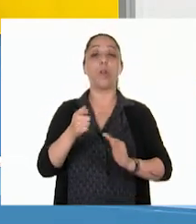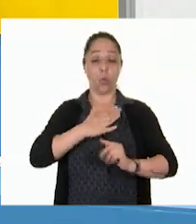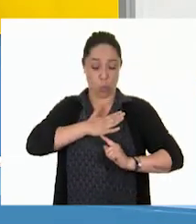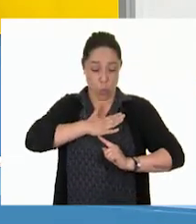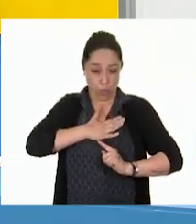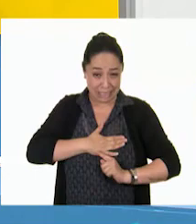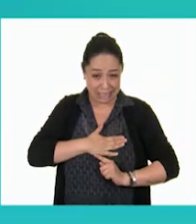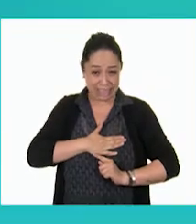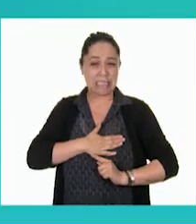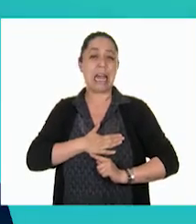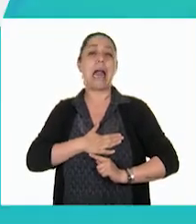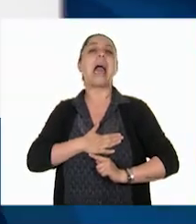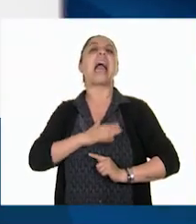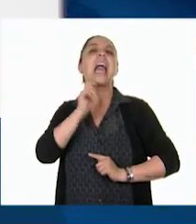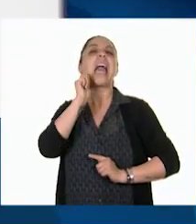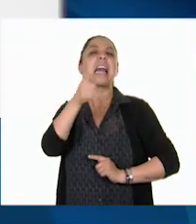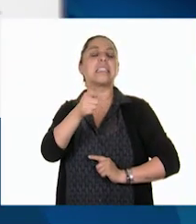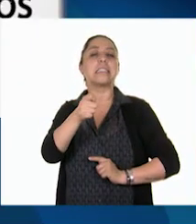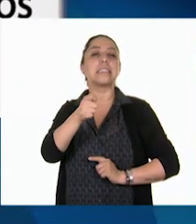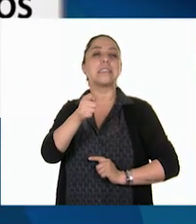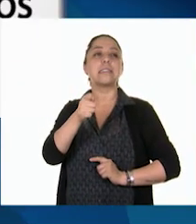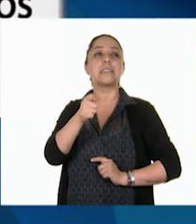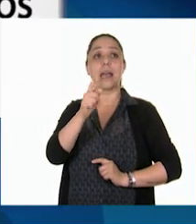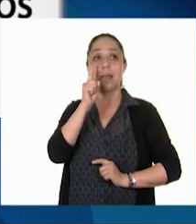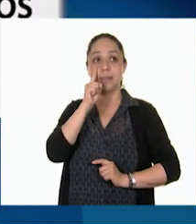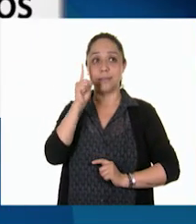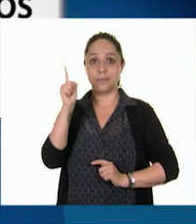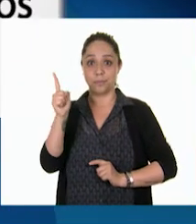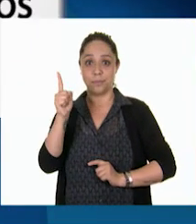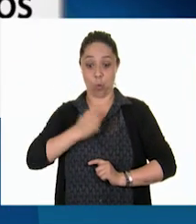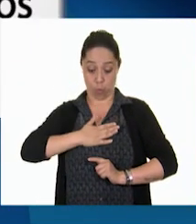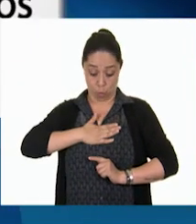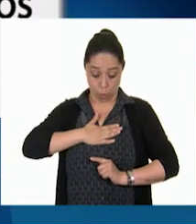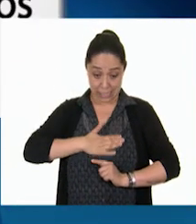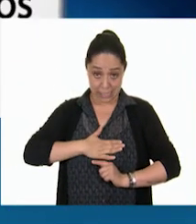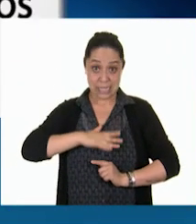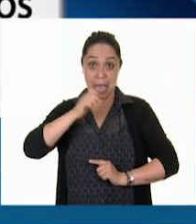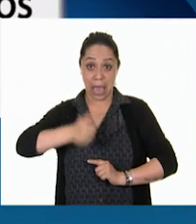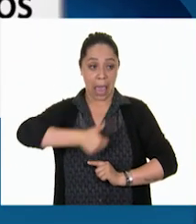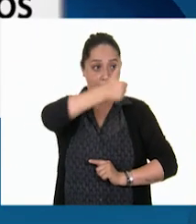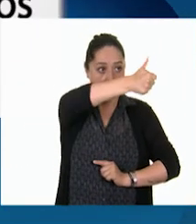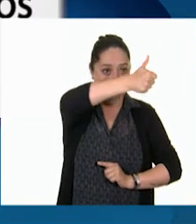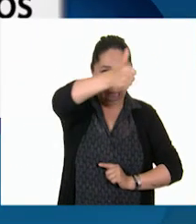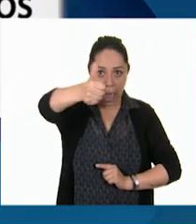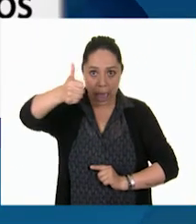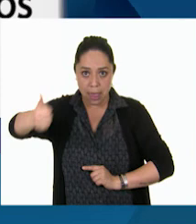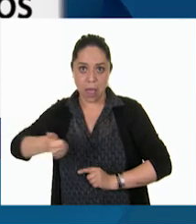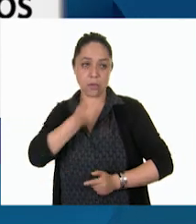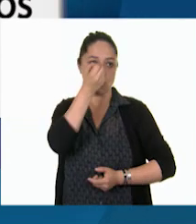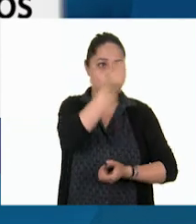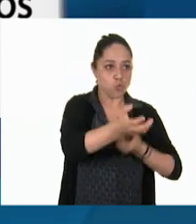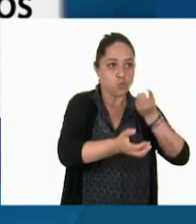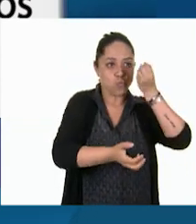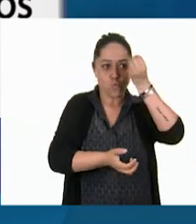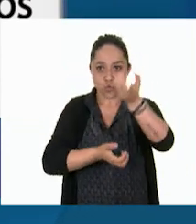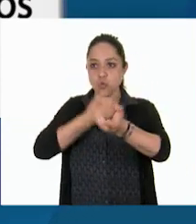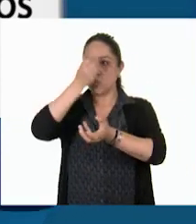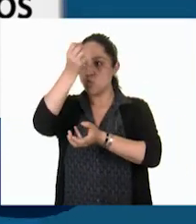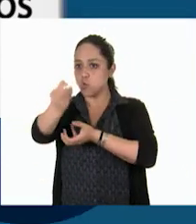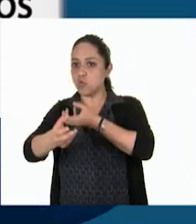justicia. Y dice así. Dar a cada quien lo que le corresponde de una